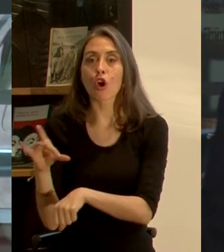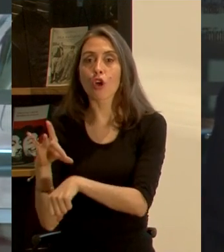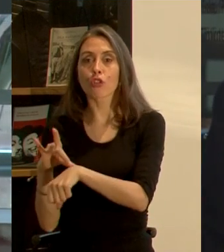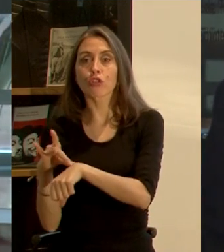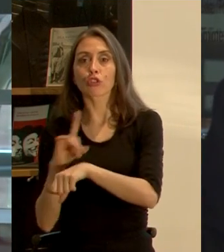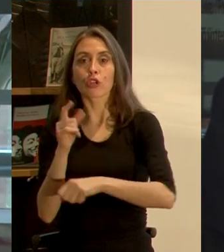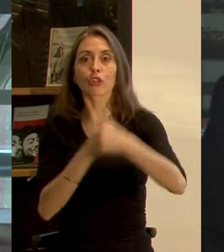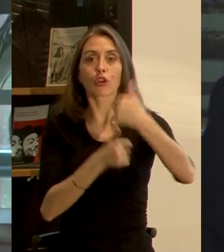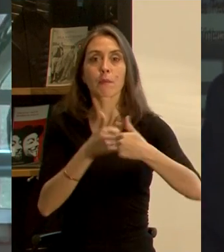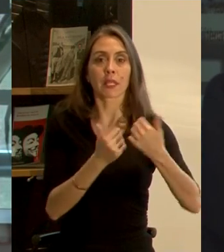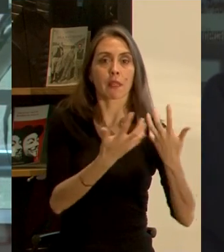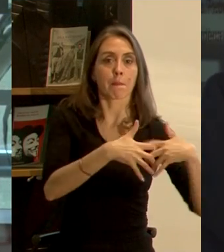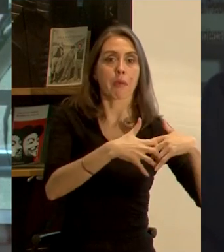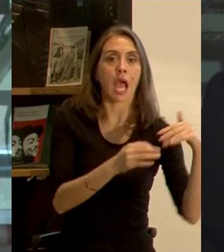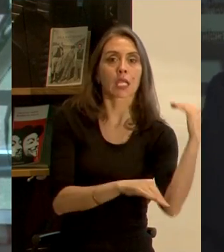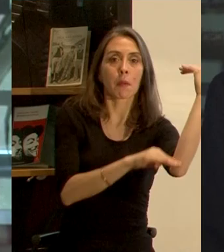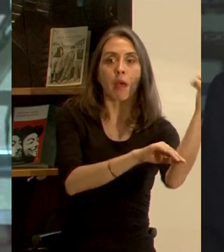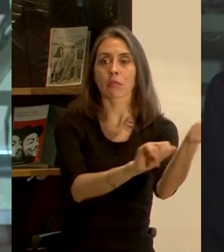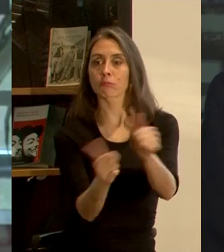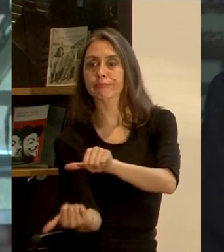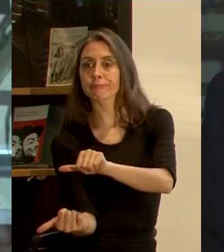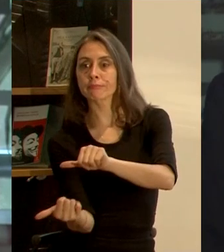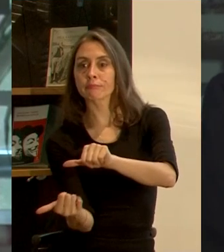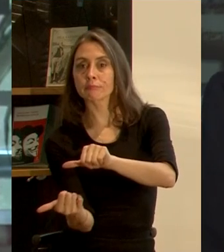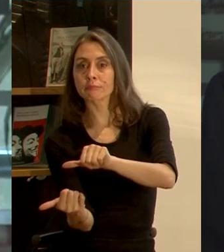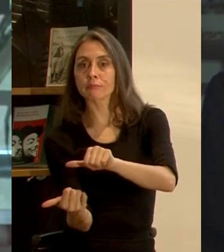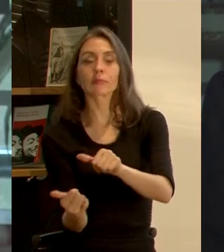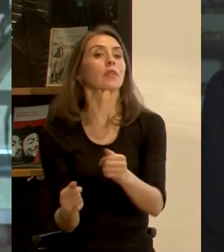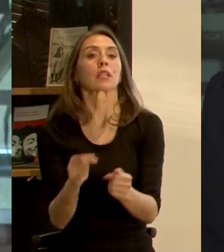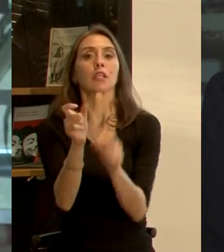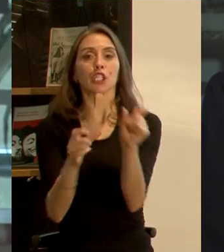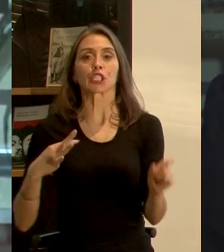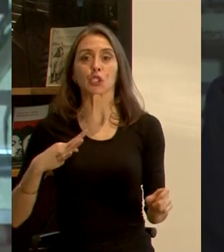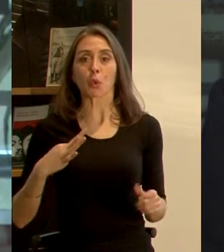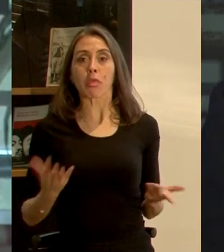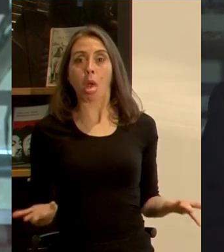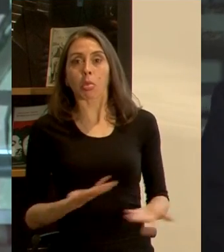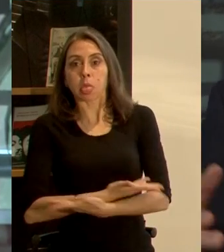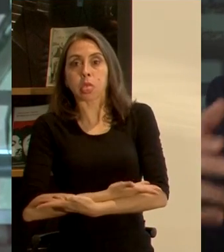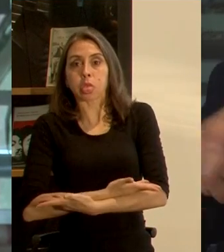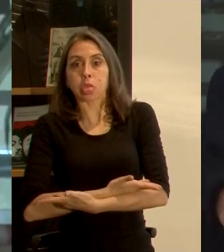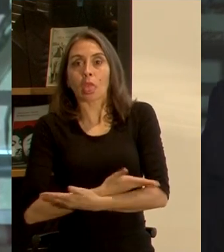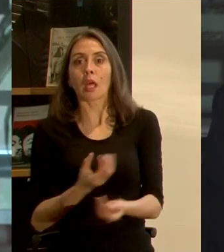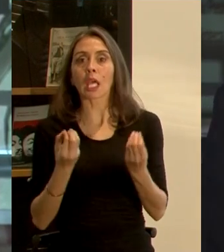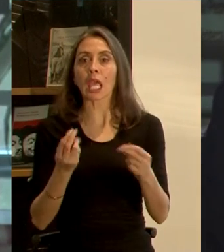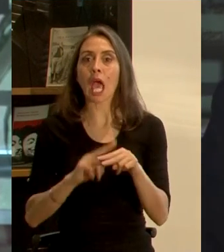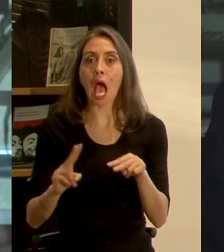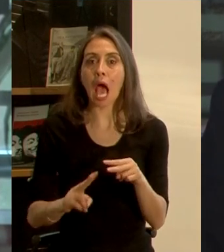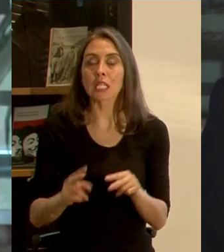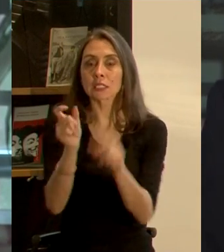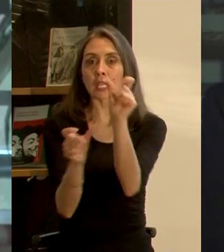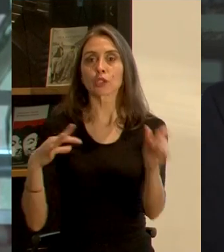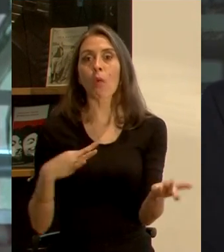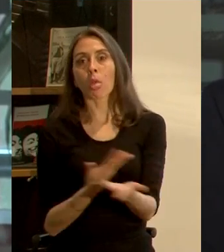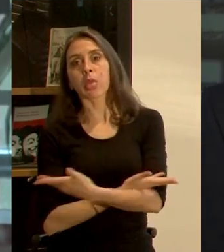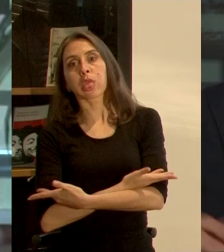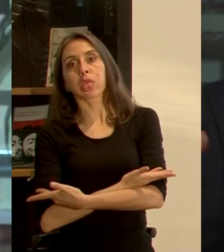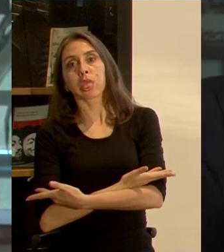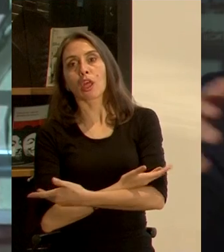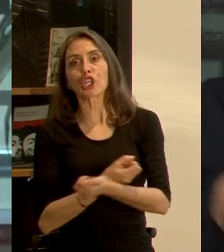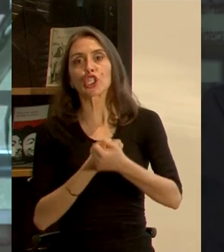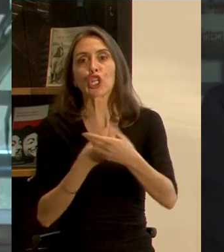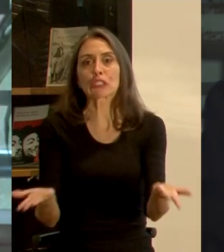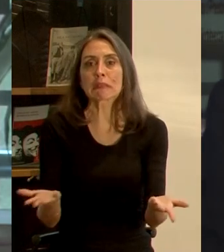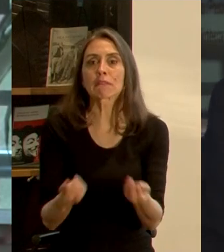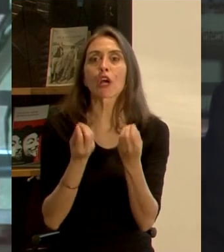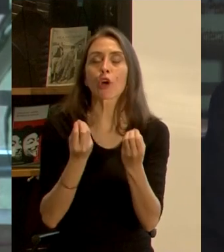poder competir con una máquina. Entonces, vamos a ser ciudadanos inútiles. Entonces, ¿qué hacemos con estos ciudadanos inútiles?